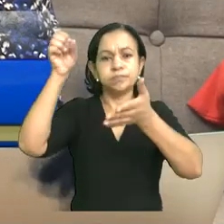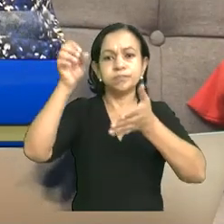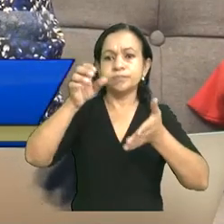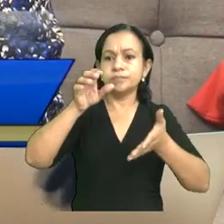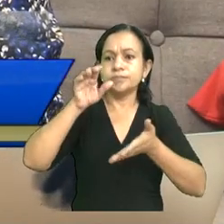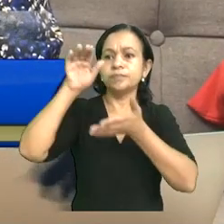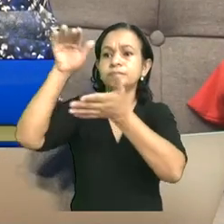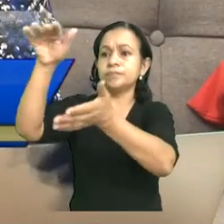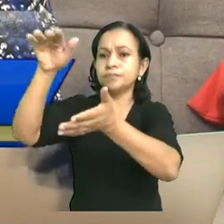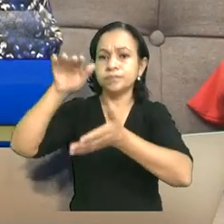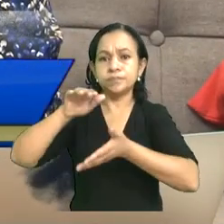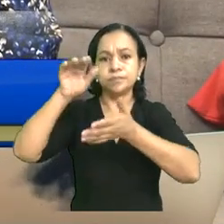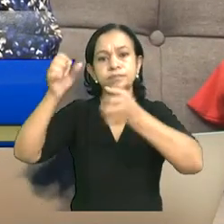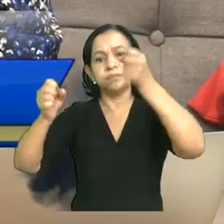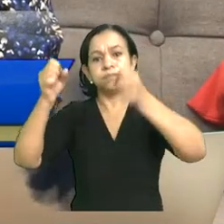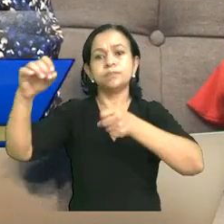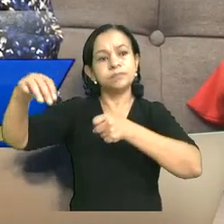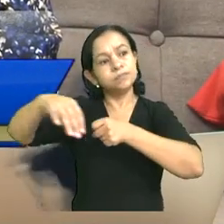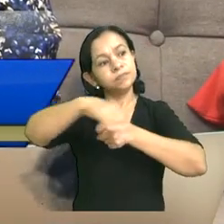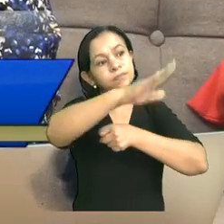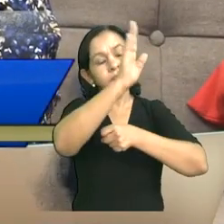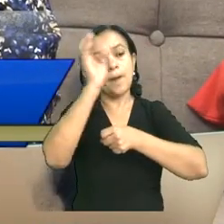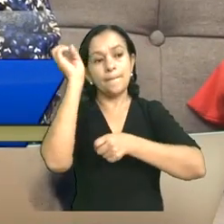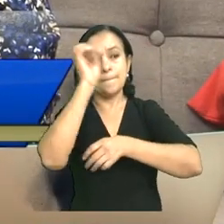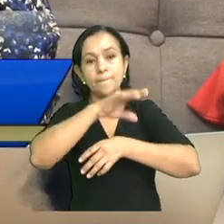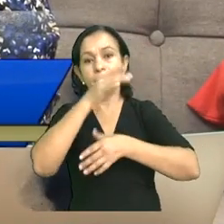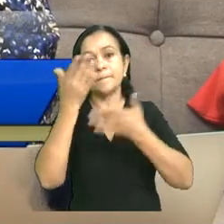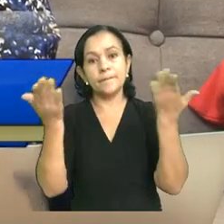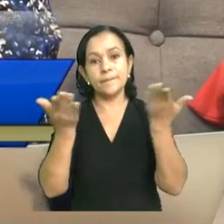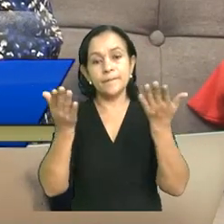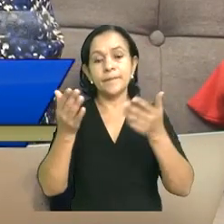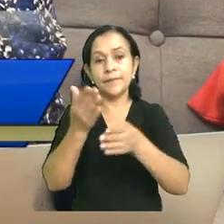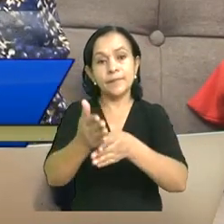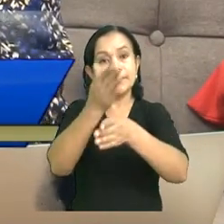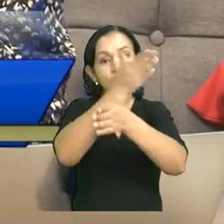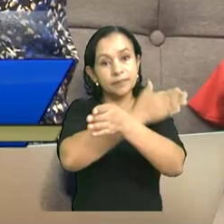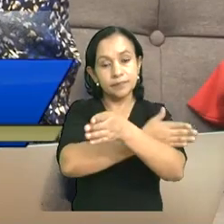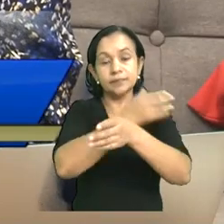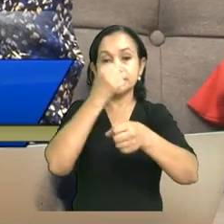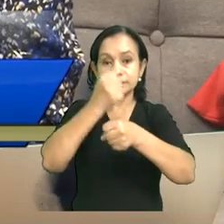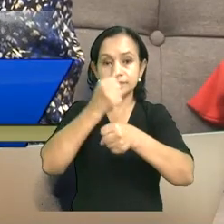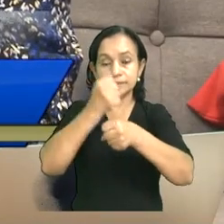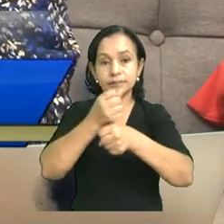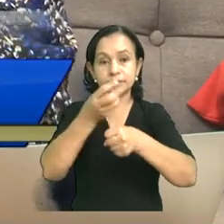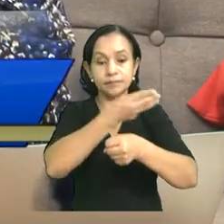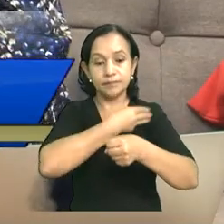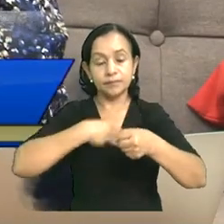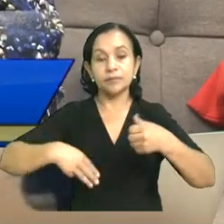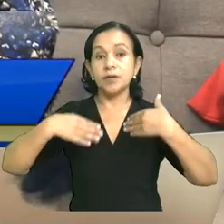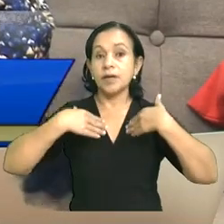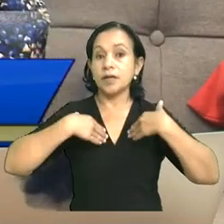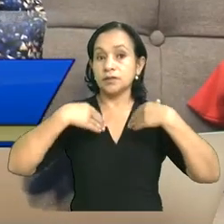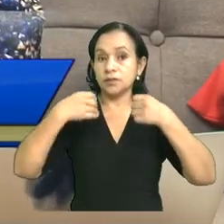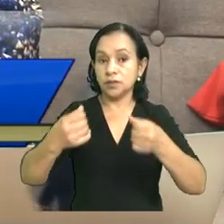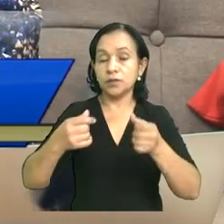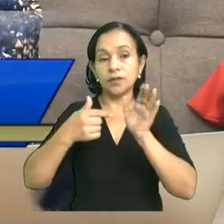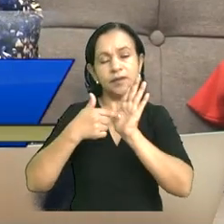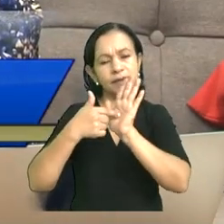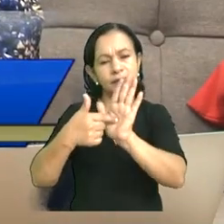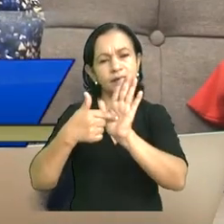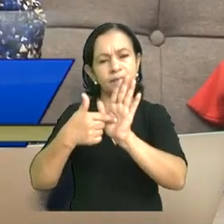trabajo comunitario. Antes se hace también la articulación con el MINSA, por ejemplo, cuando